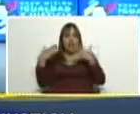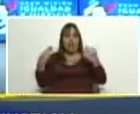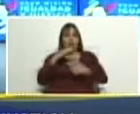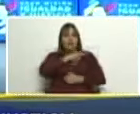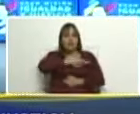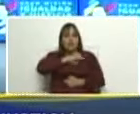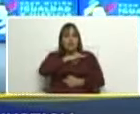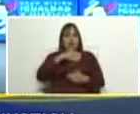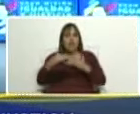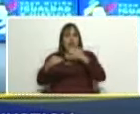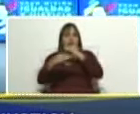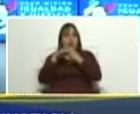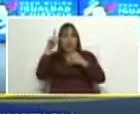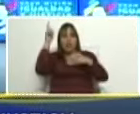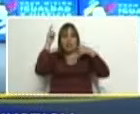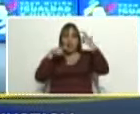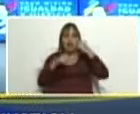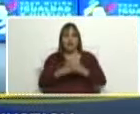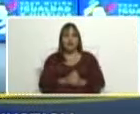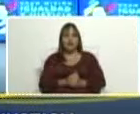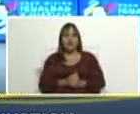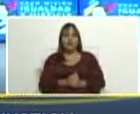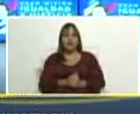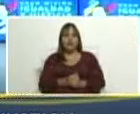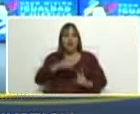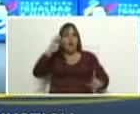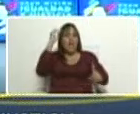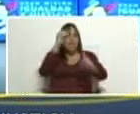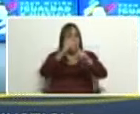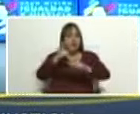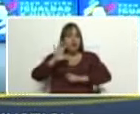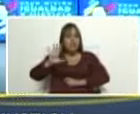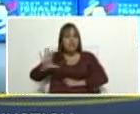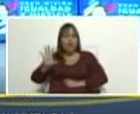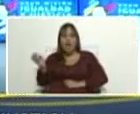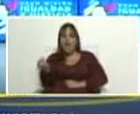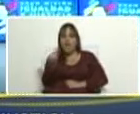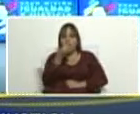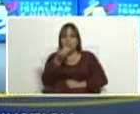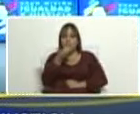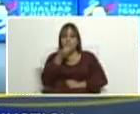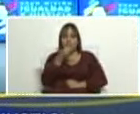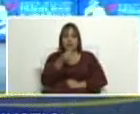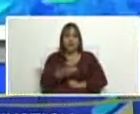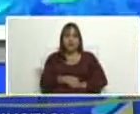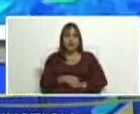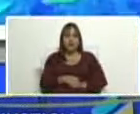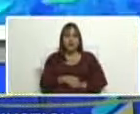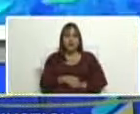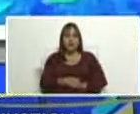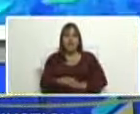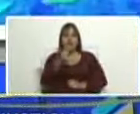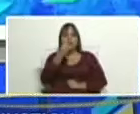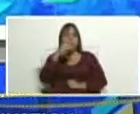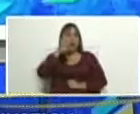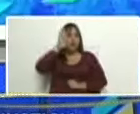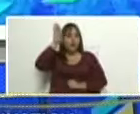Igualdad Hugo Chávez. Vértice 5, alimentación, alimentando el